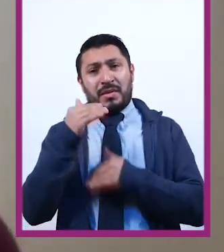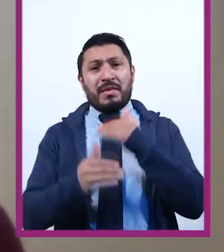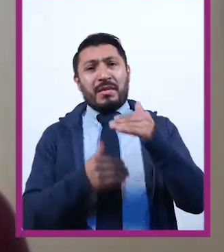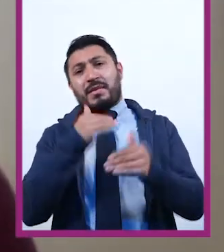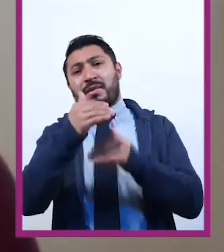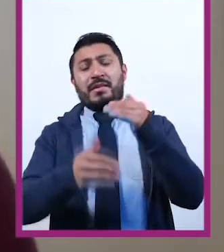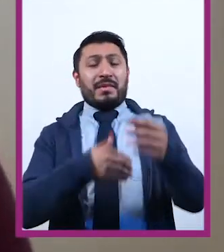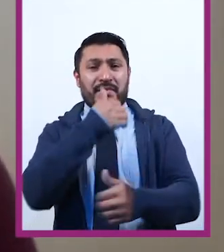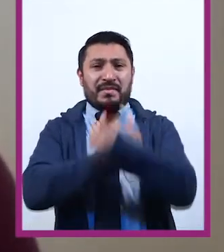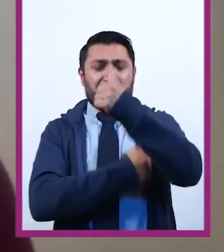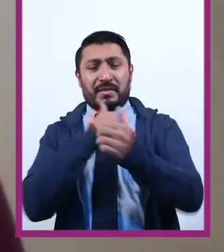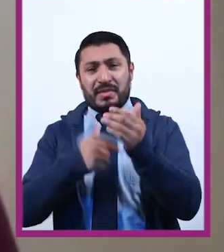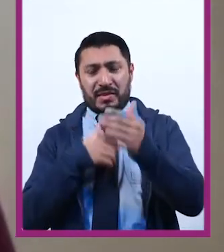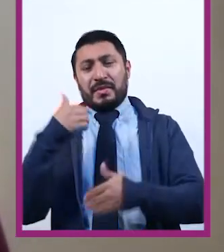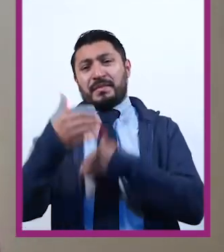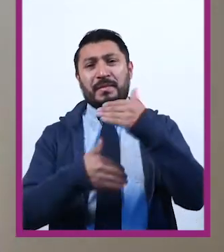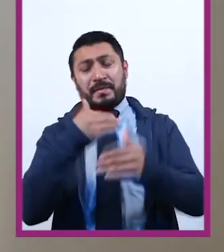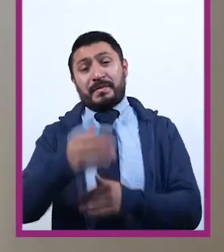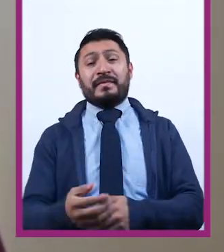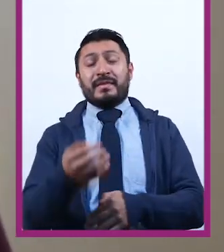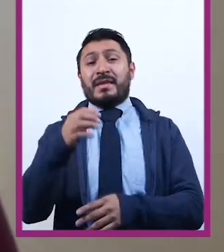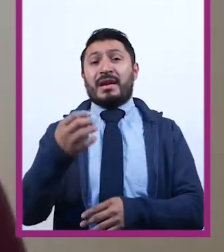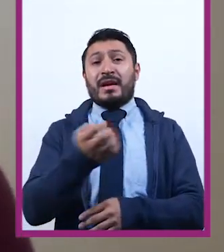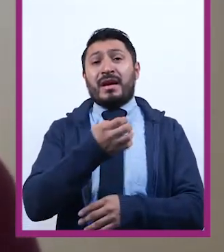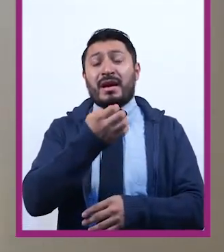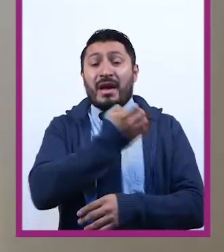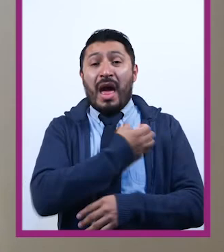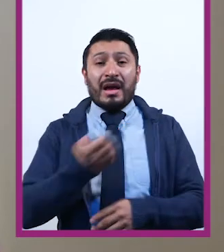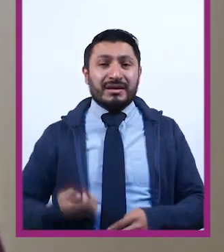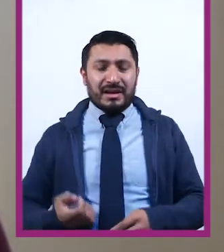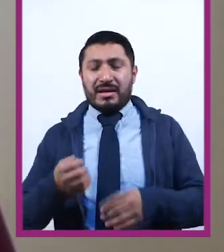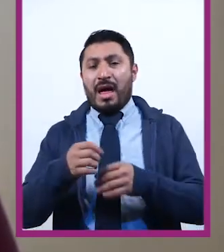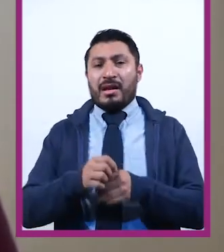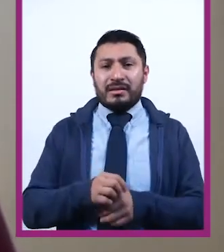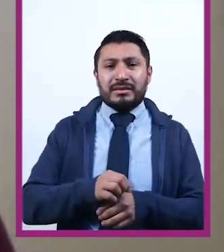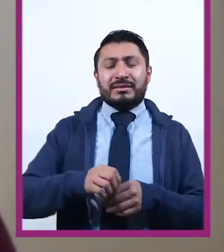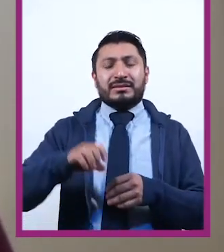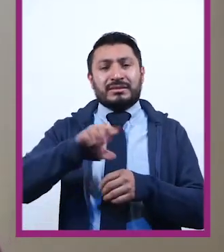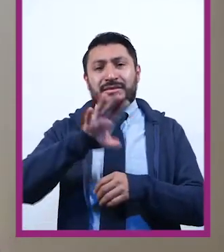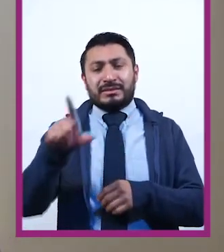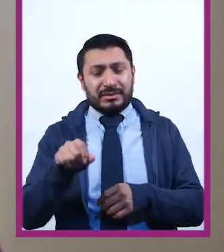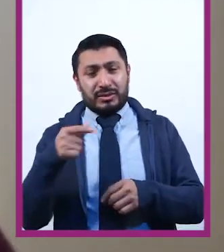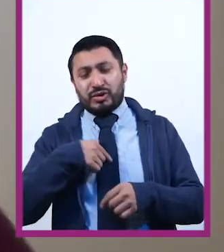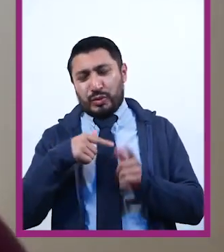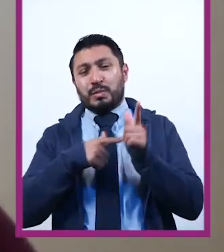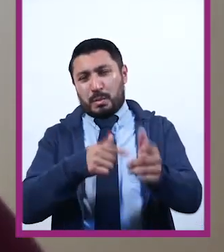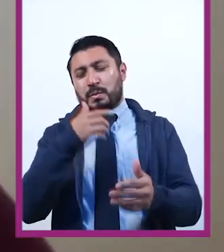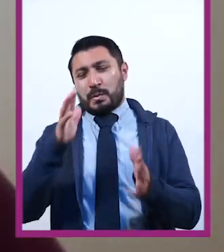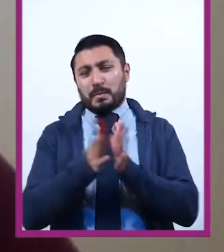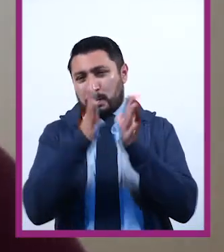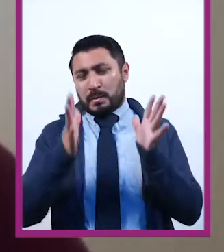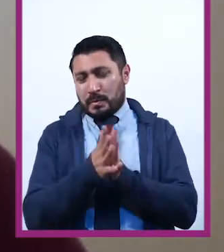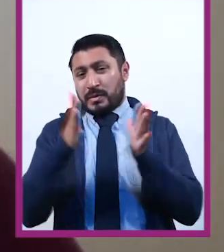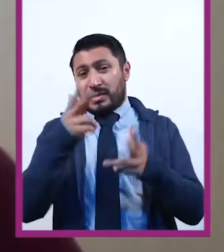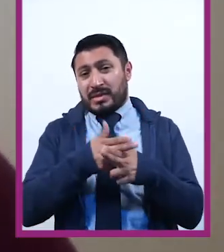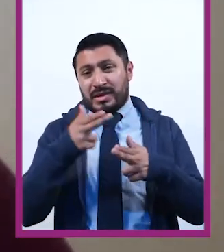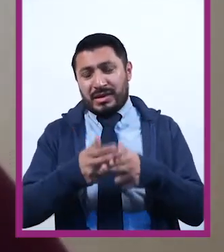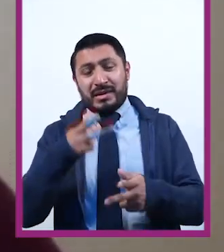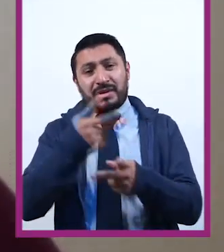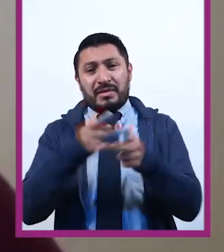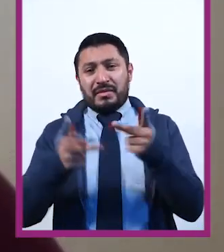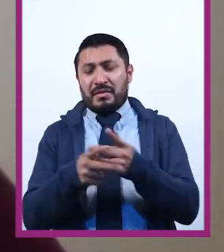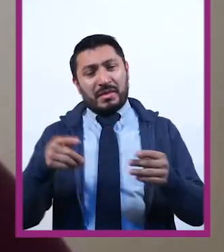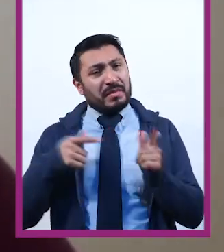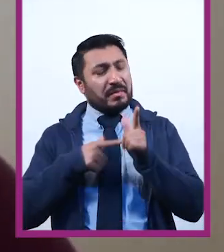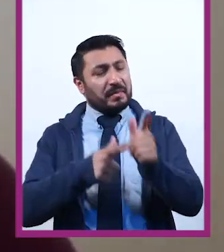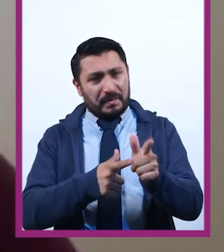iba avanzando en las etapas de los concursos, del concurso estatal. Y bueno, pues desde entonces no dejé participar hasta